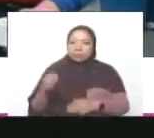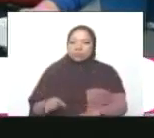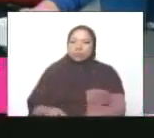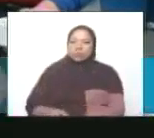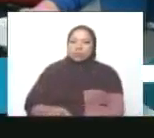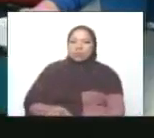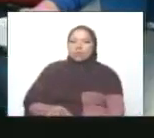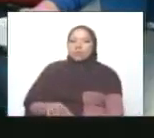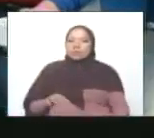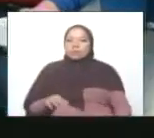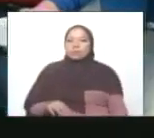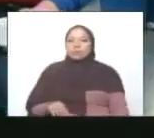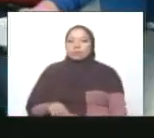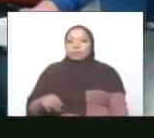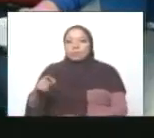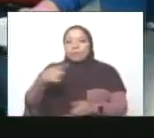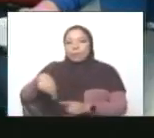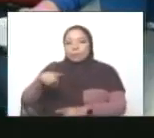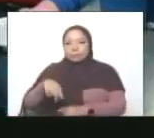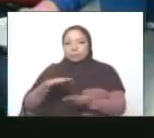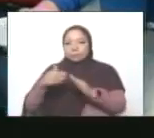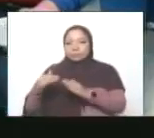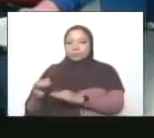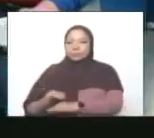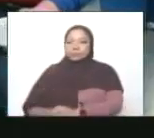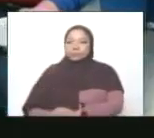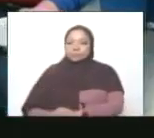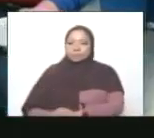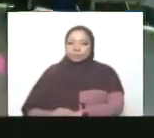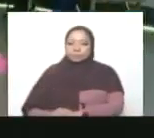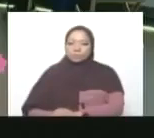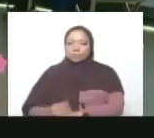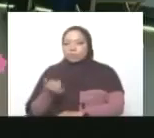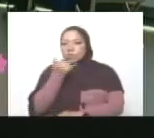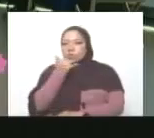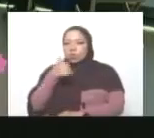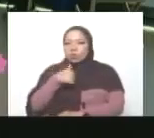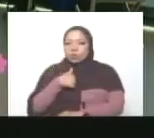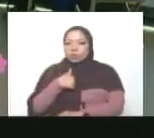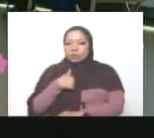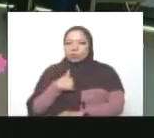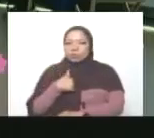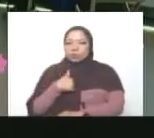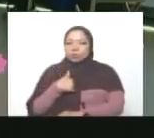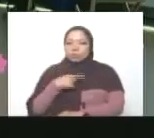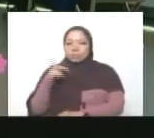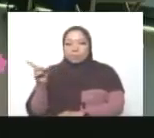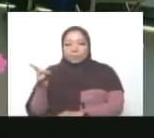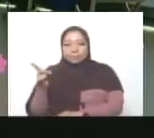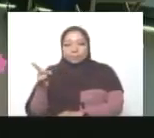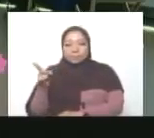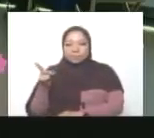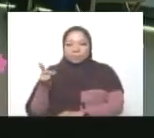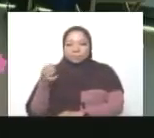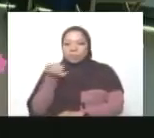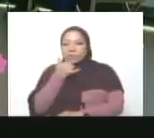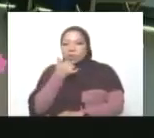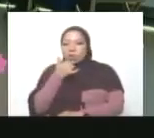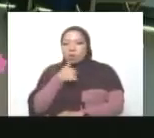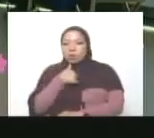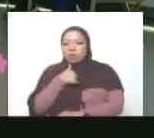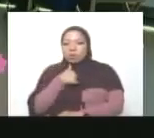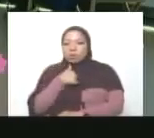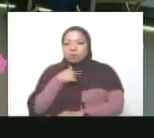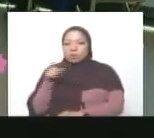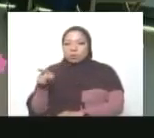y círculo de la UH Pablo Herreras Camping. Ah, tú eras, yo me equivoqué aquí, porque la que es jefa de la UH Pablo Herreras